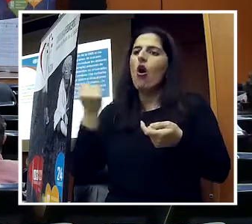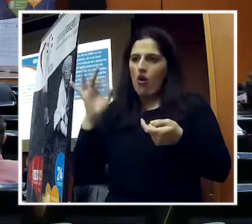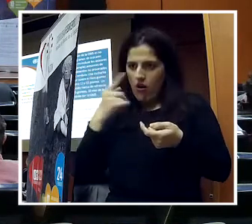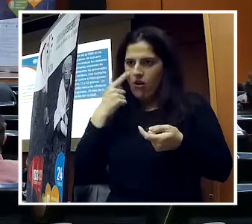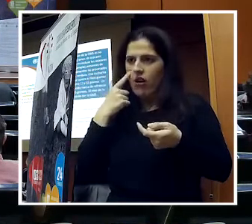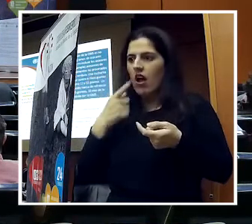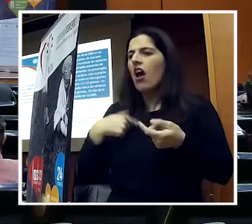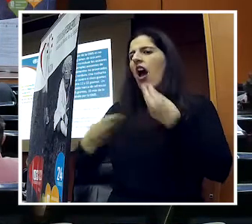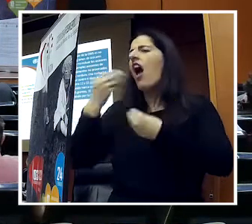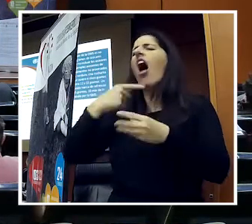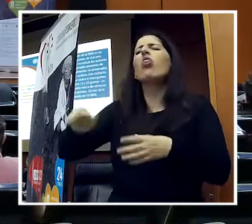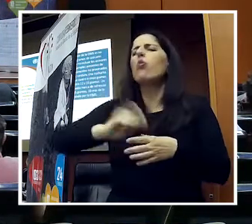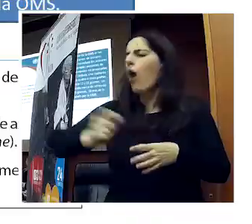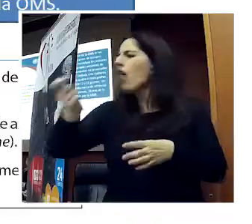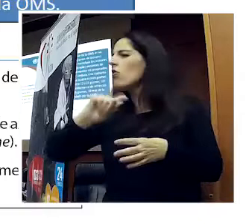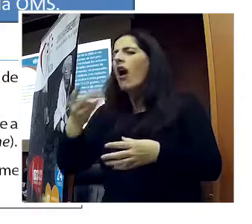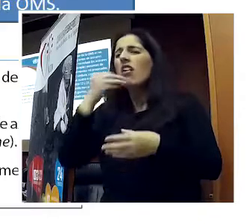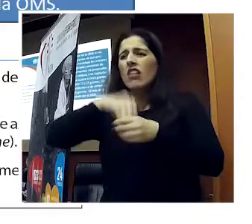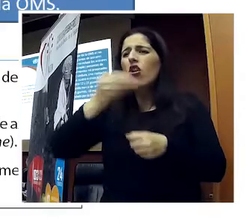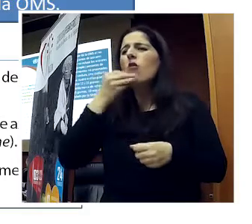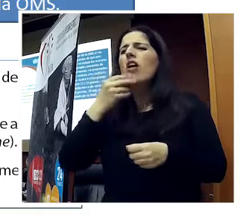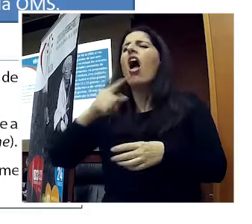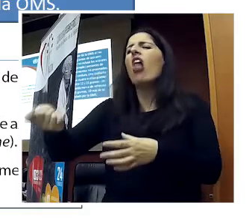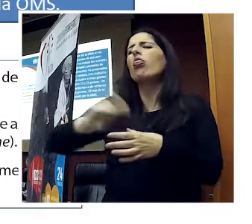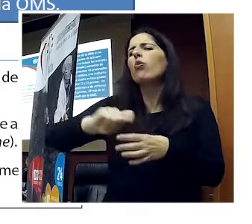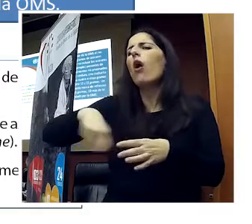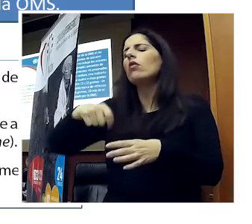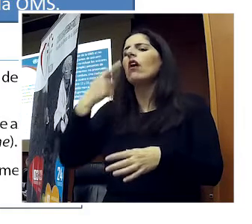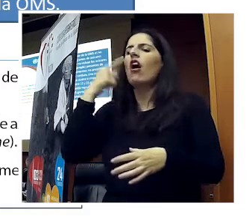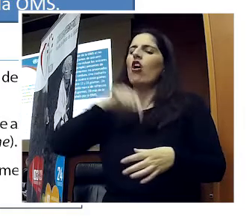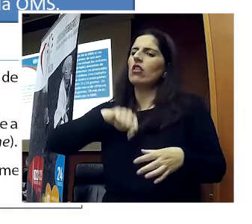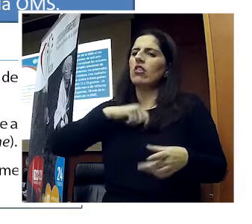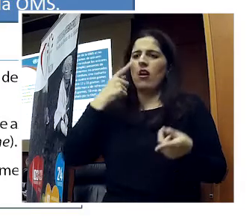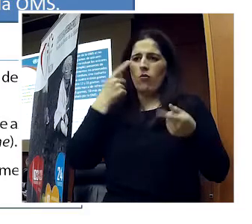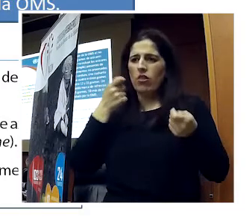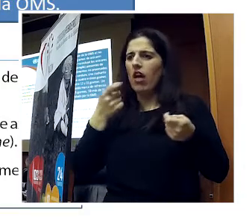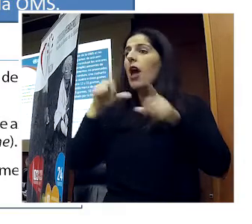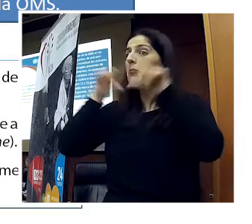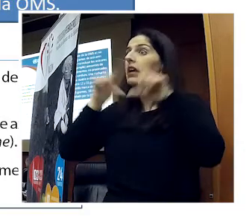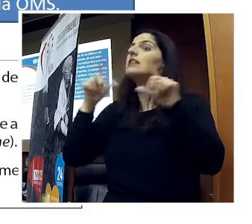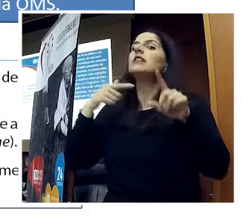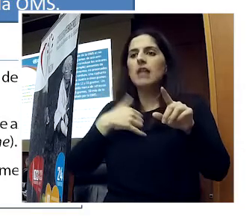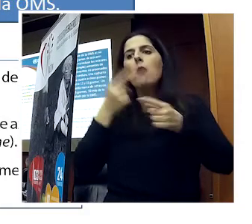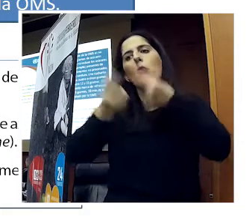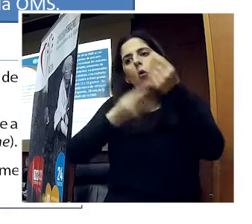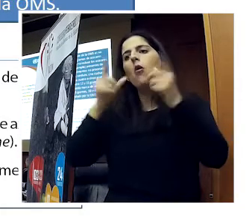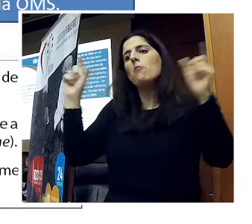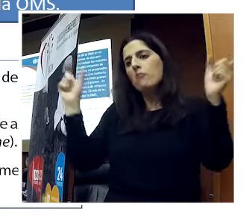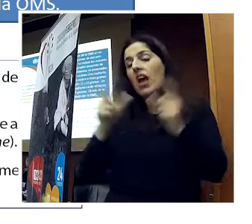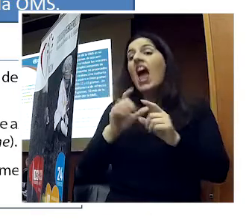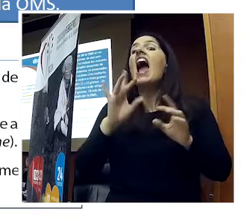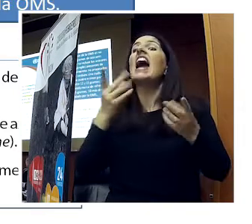les damos a la ingesta masiva de azúcar. ¿Por qué? Porque es verdad que se ha concienciado la población y las empresas alimentarias están disminuyendo el número de grasas,